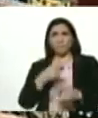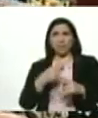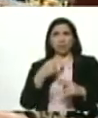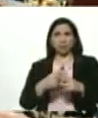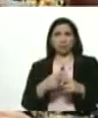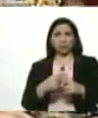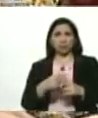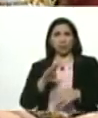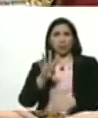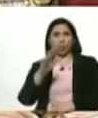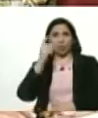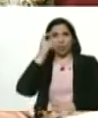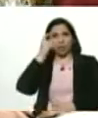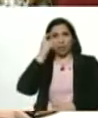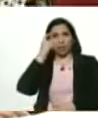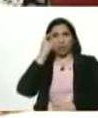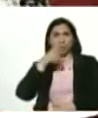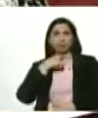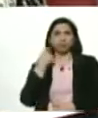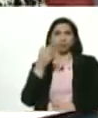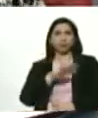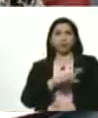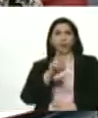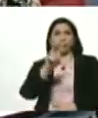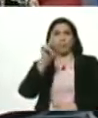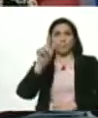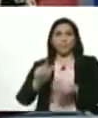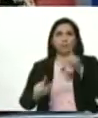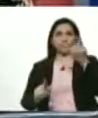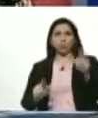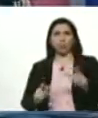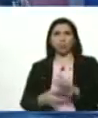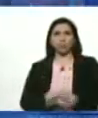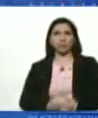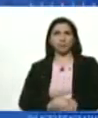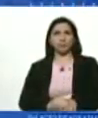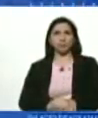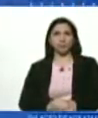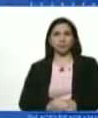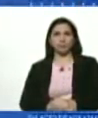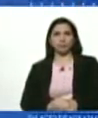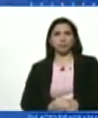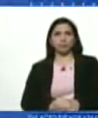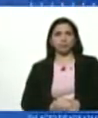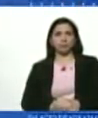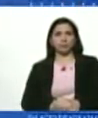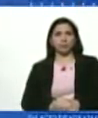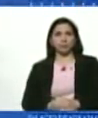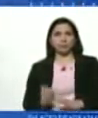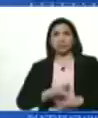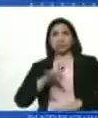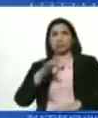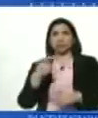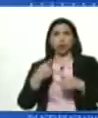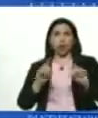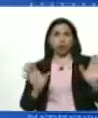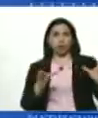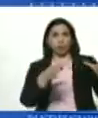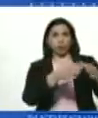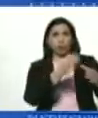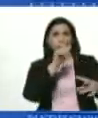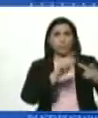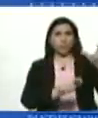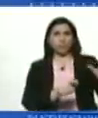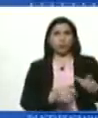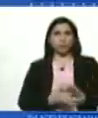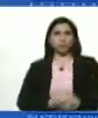en cuatro días mataron a dos pacientes y han lanzado la gravedad a otro grupo de pacientes